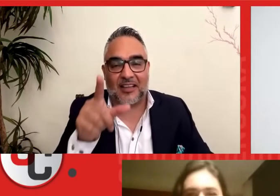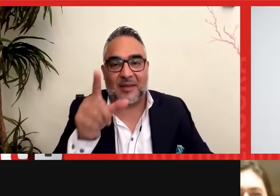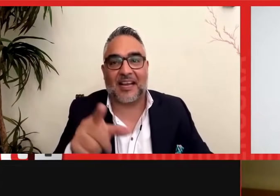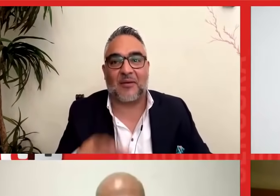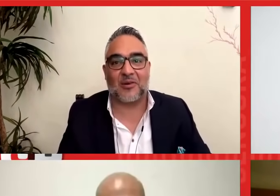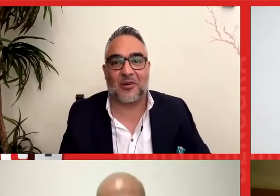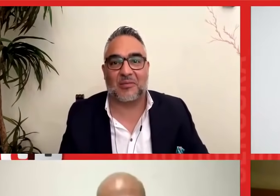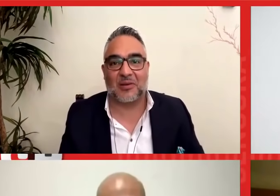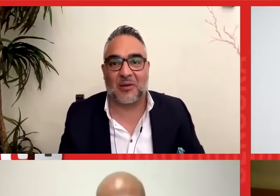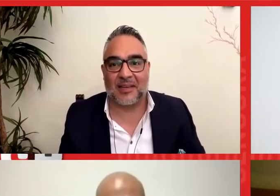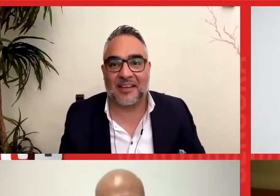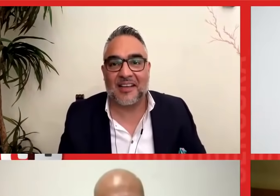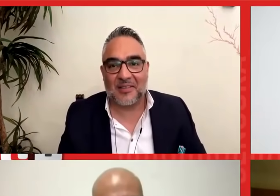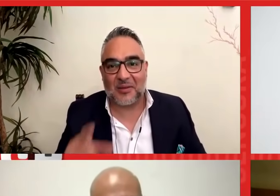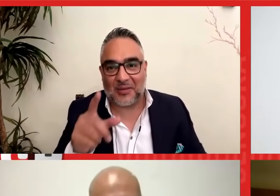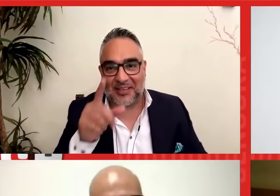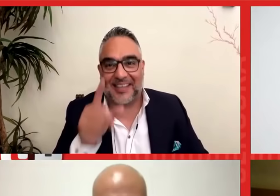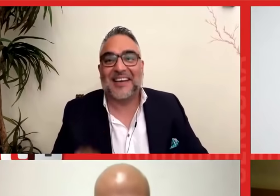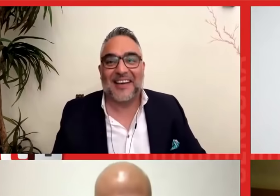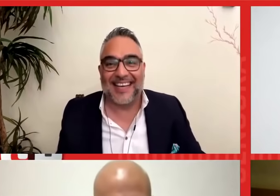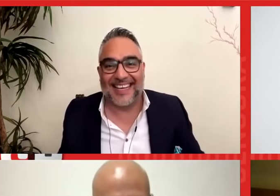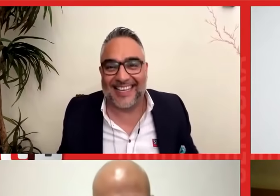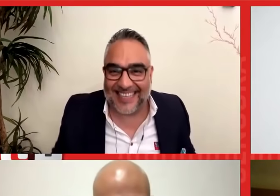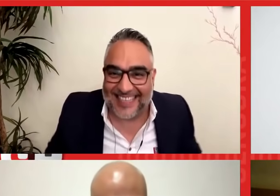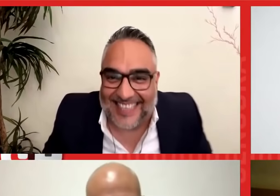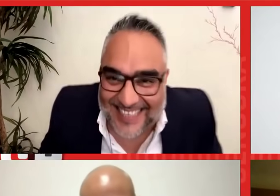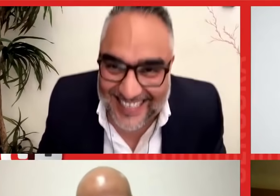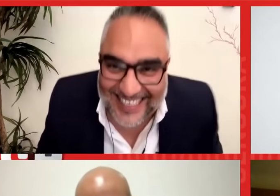pregunto porque eres bien cabrón conmigo, Amir. Tú sí.